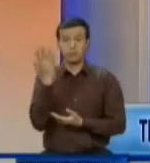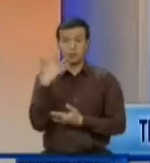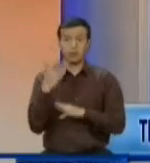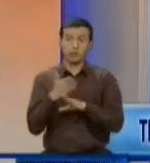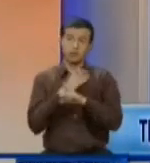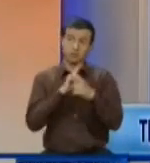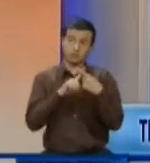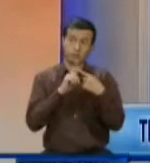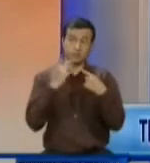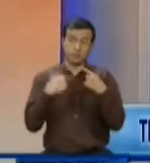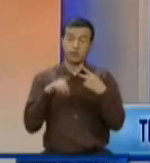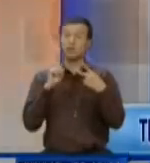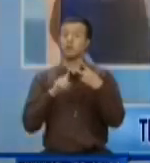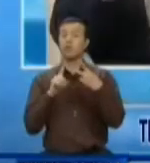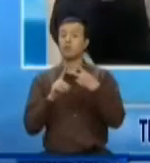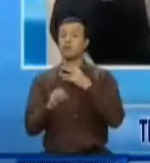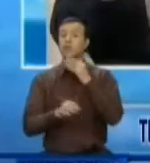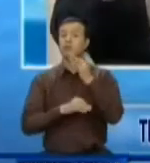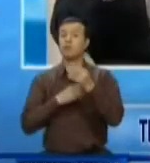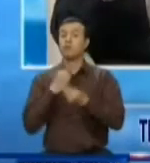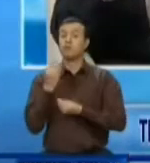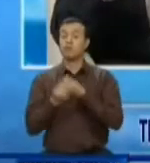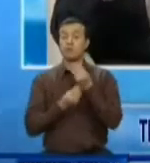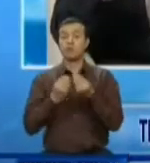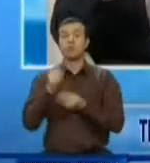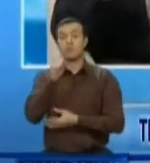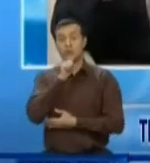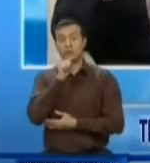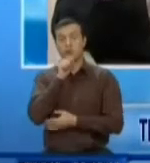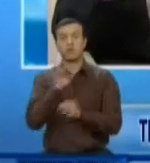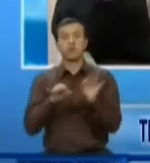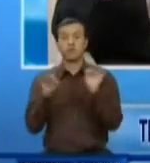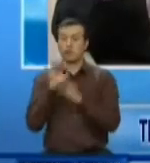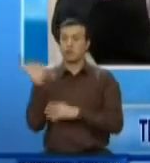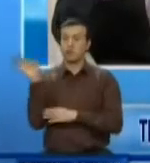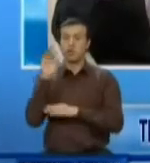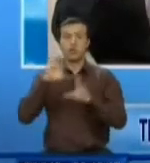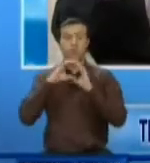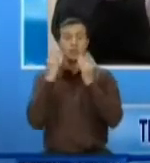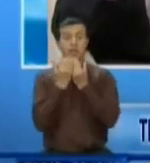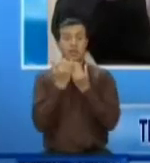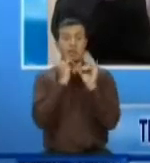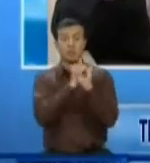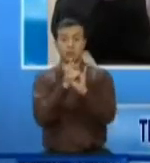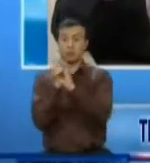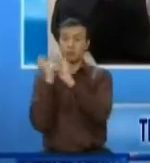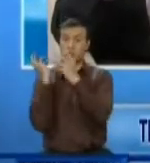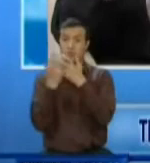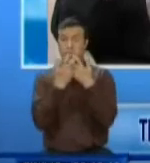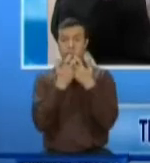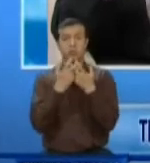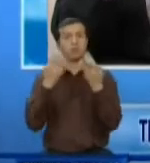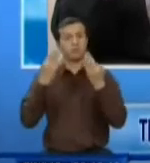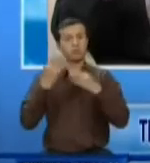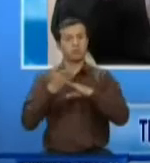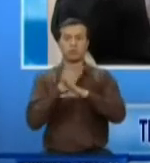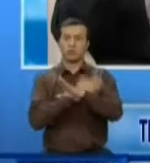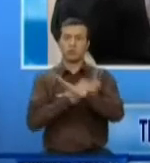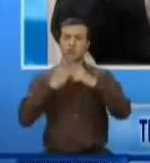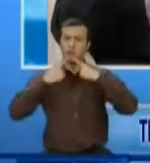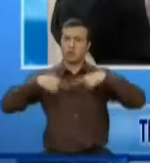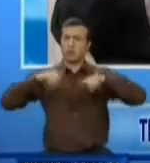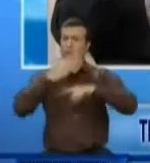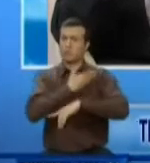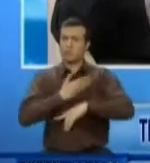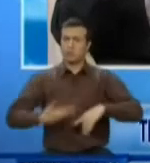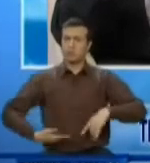que le acabo de decir es muy importante que haya una presencia del sector privado en el comité interinstitucional y por algo que le escuche en alguna declaraciones